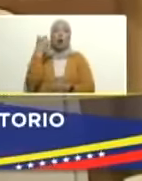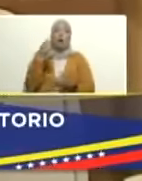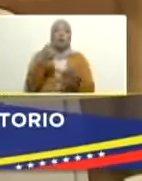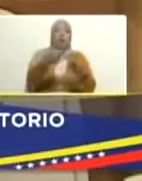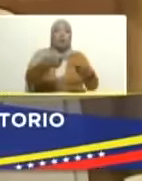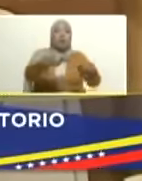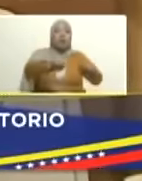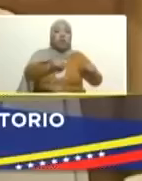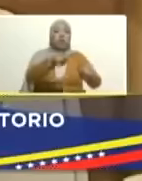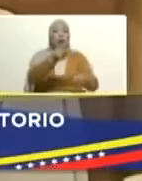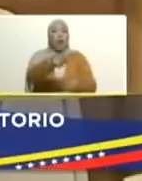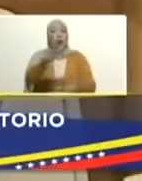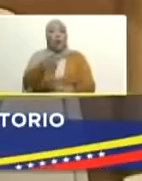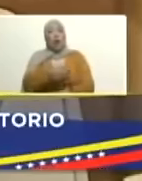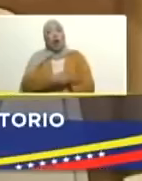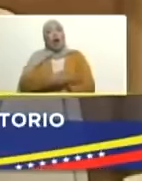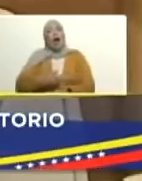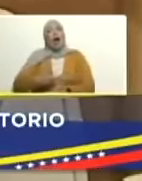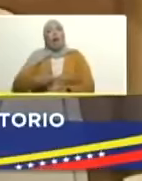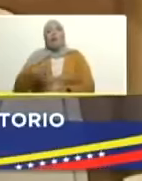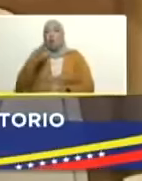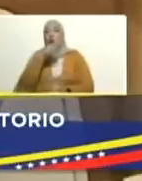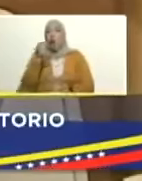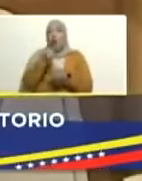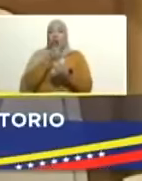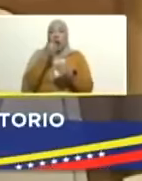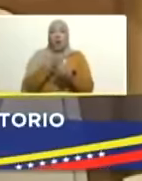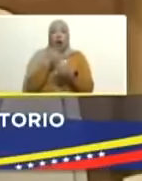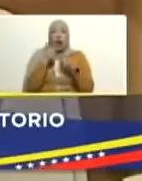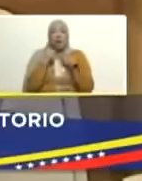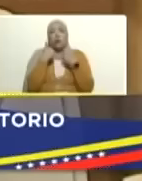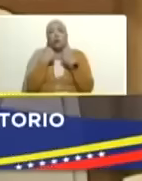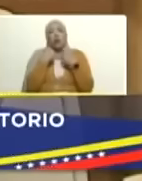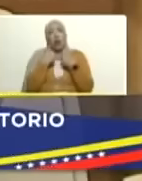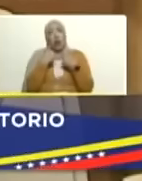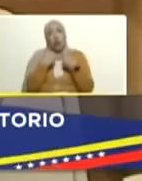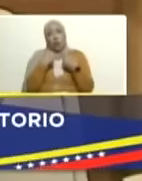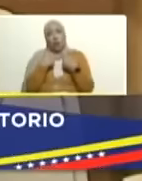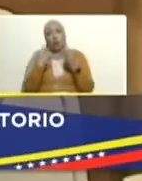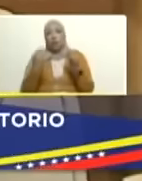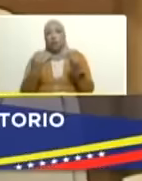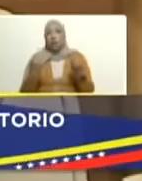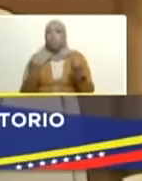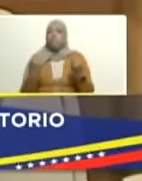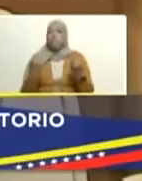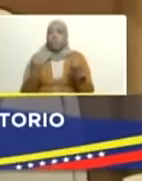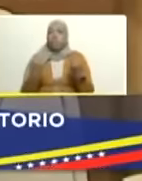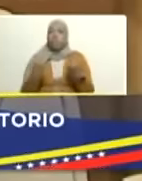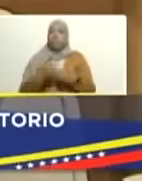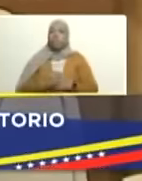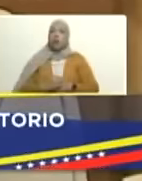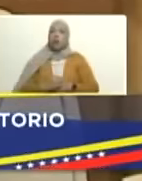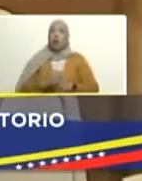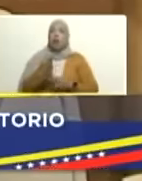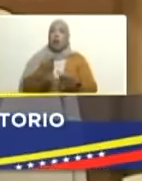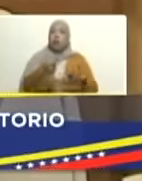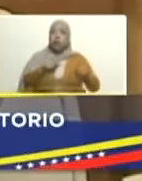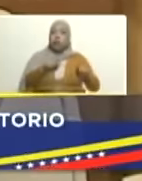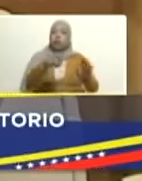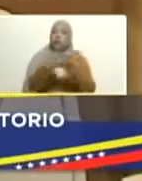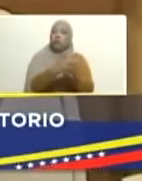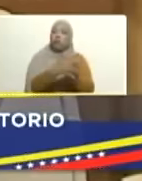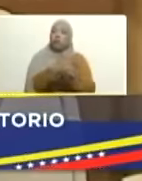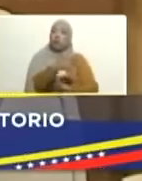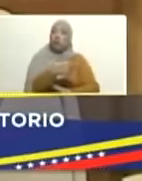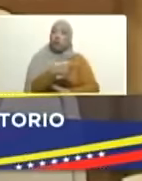esas verdaderas bombas solo matagente conformadas en las medidas coercitivas